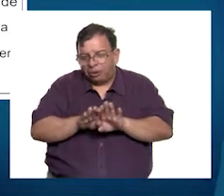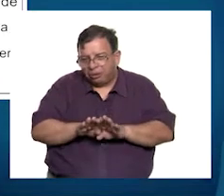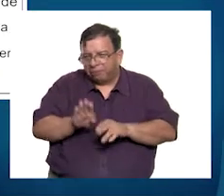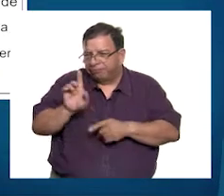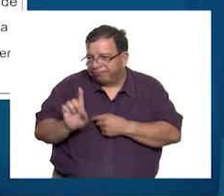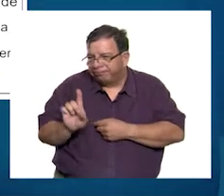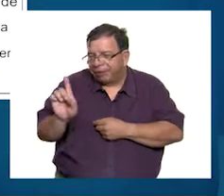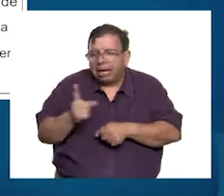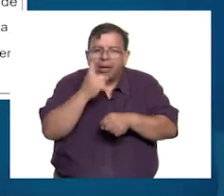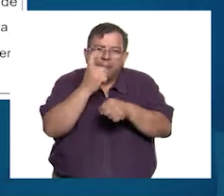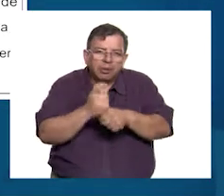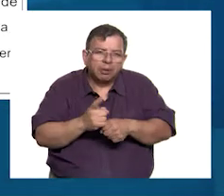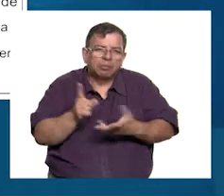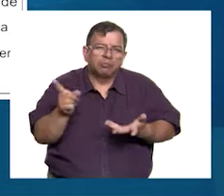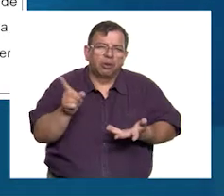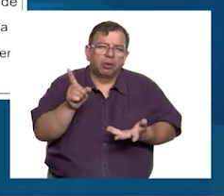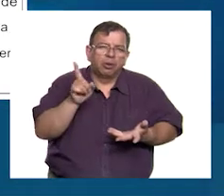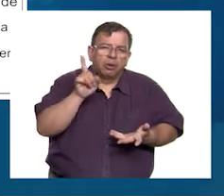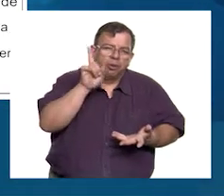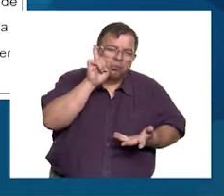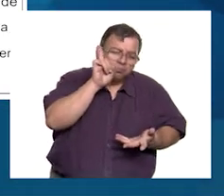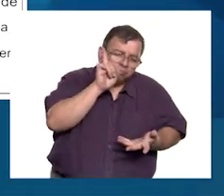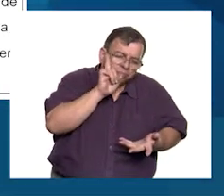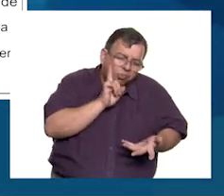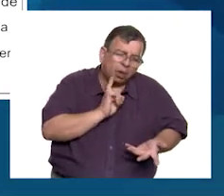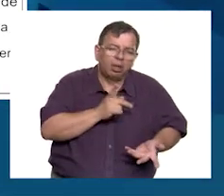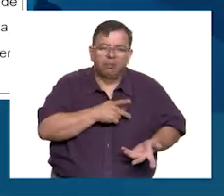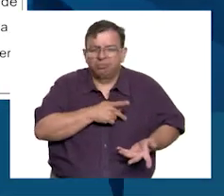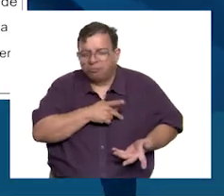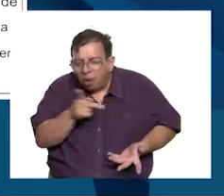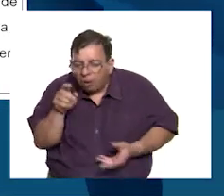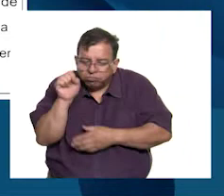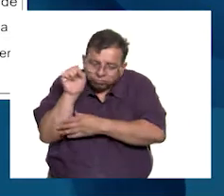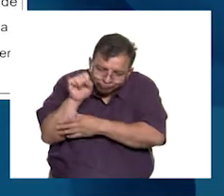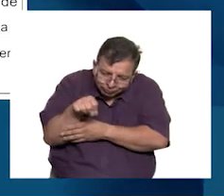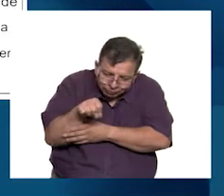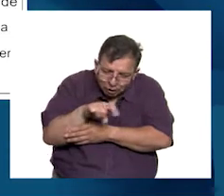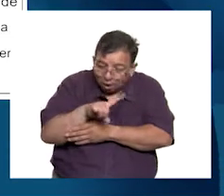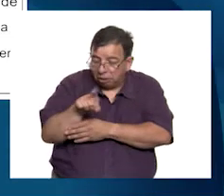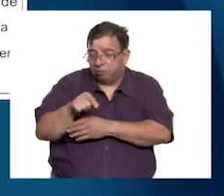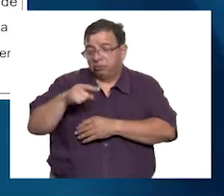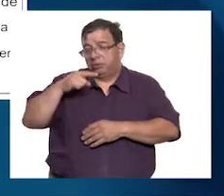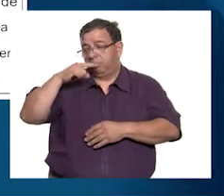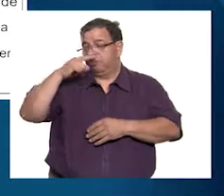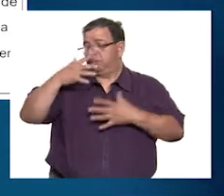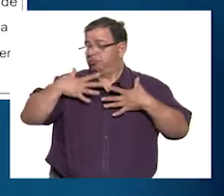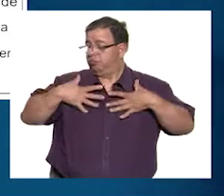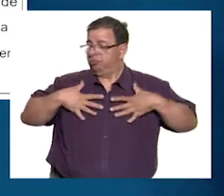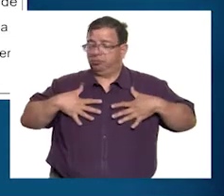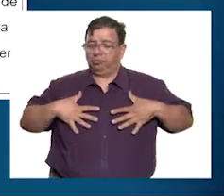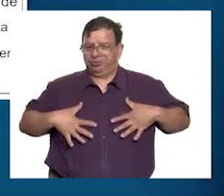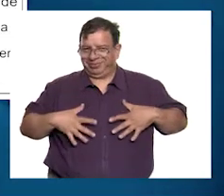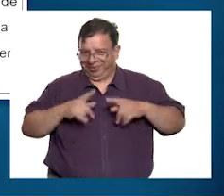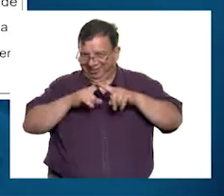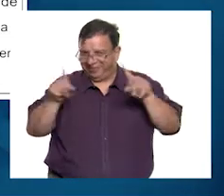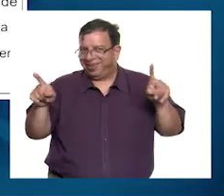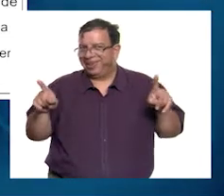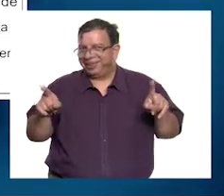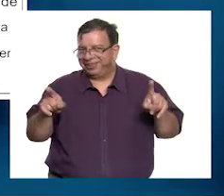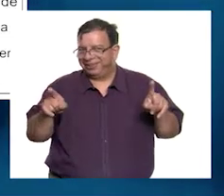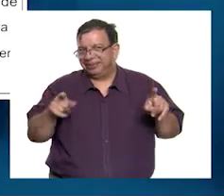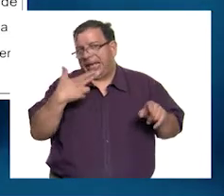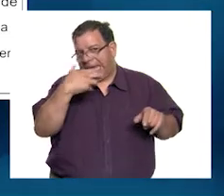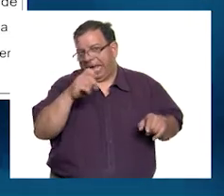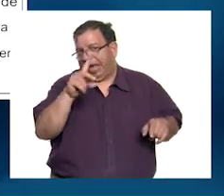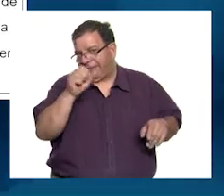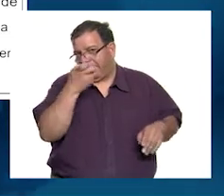¿no? Primero como una mujer, un pobre, y luego como una dama vestida magníficamente. Muy